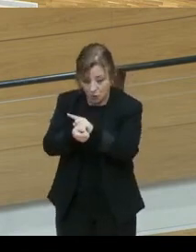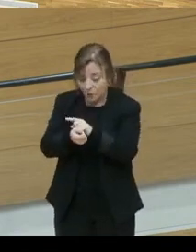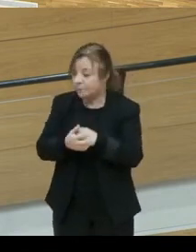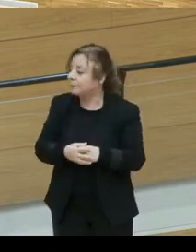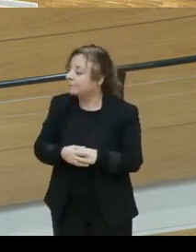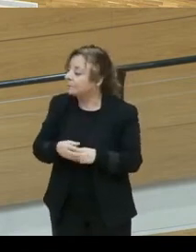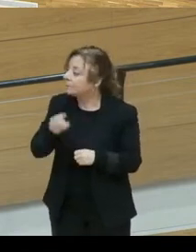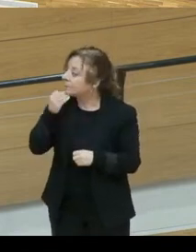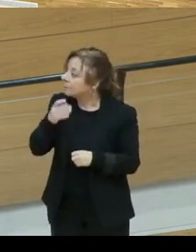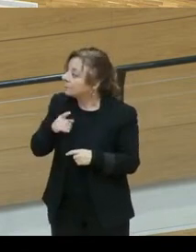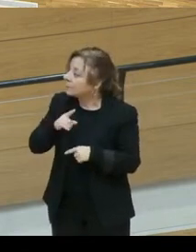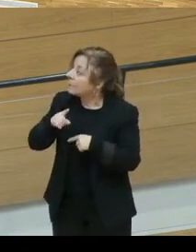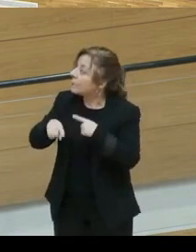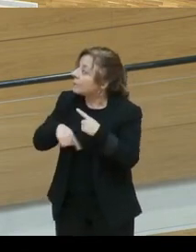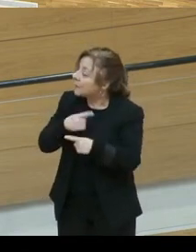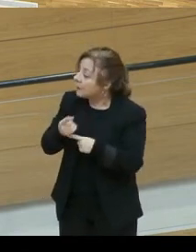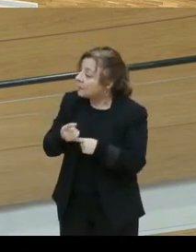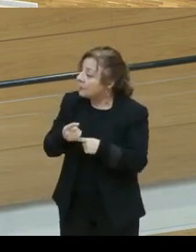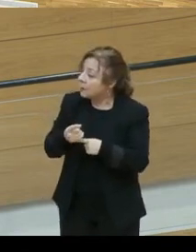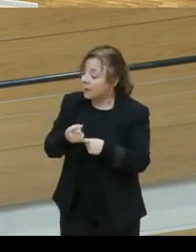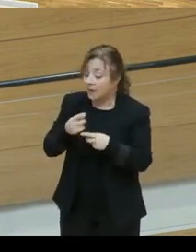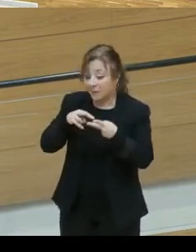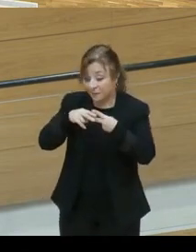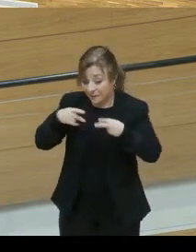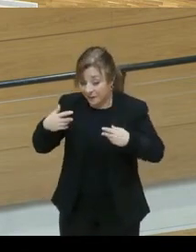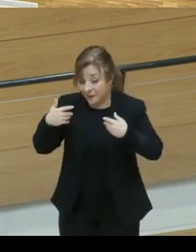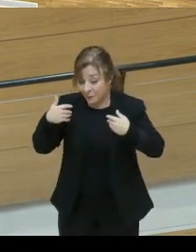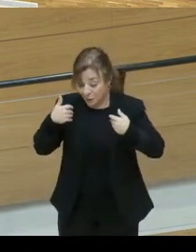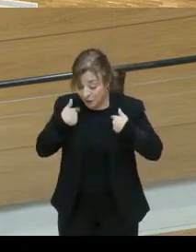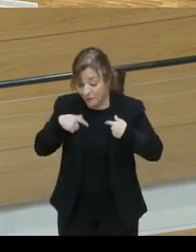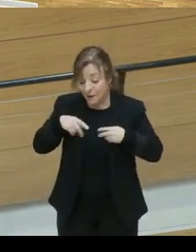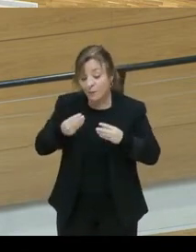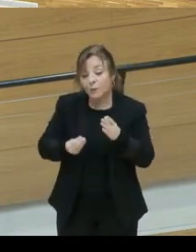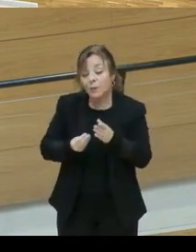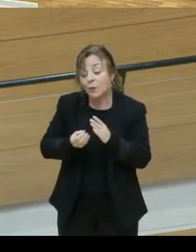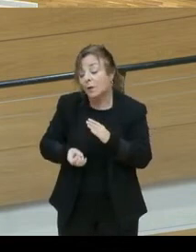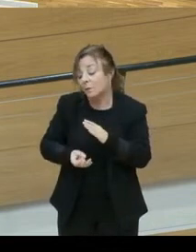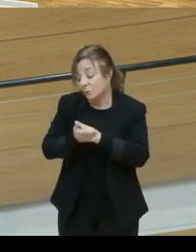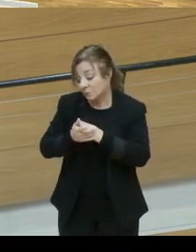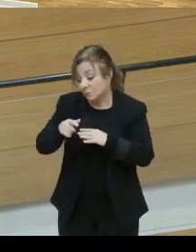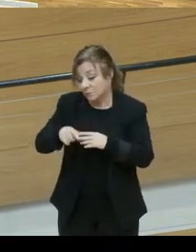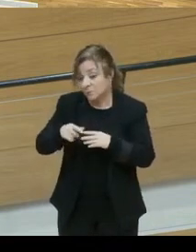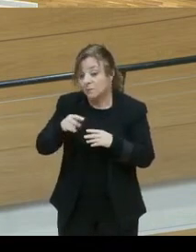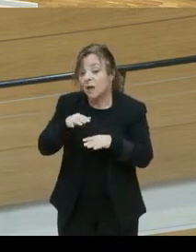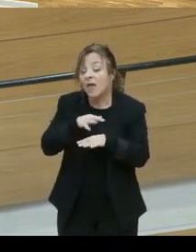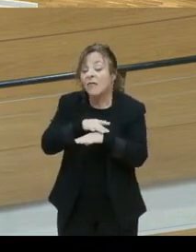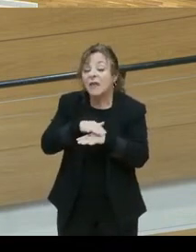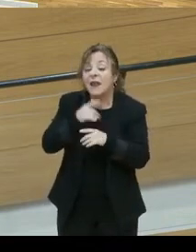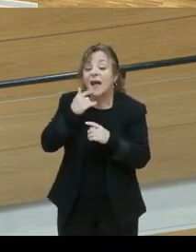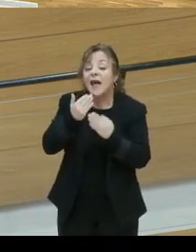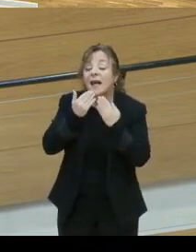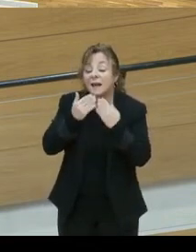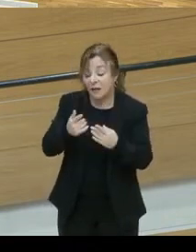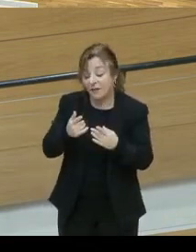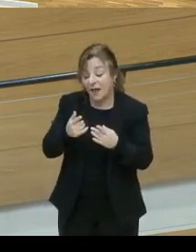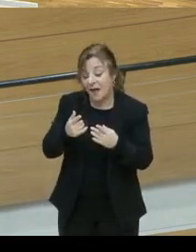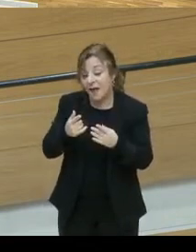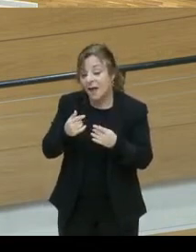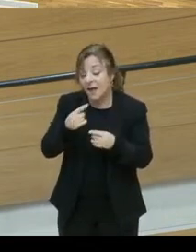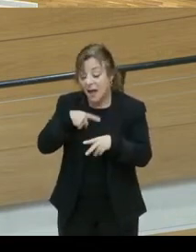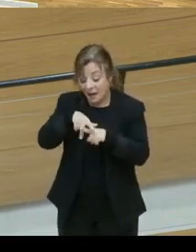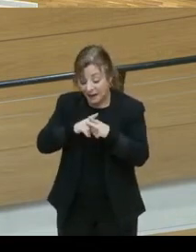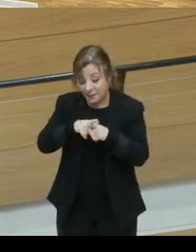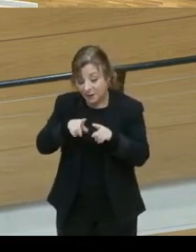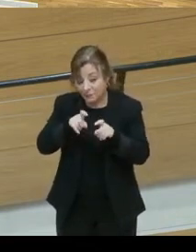Bien, pues tras la identificación de los genes responsables en esta producción de cera, gracias a herramientas bioinformáticas,